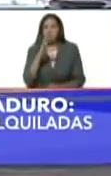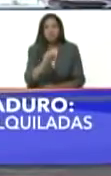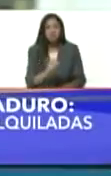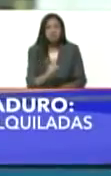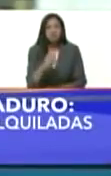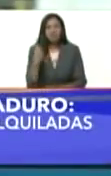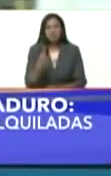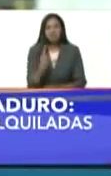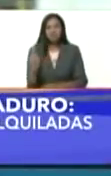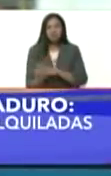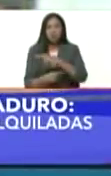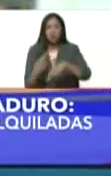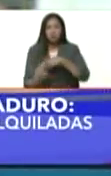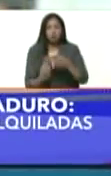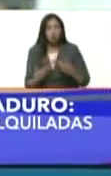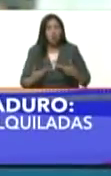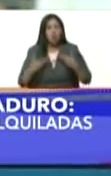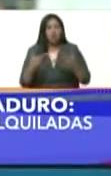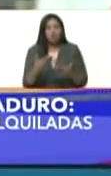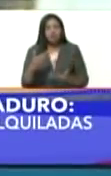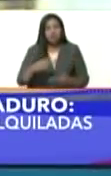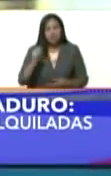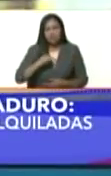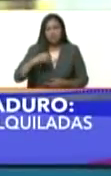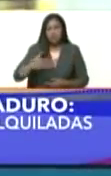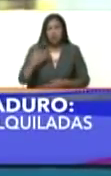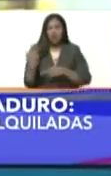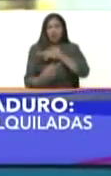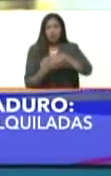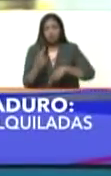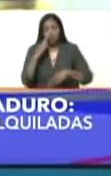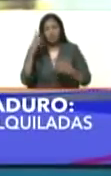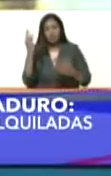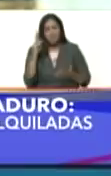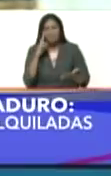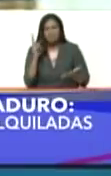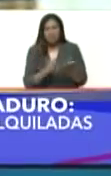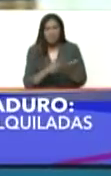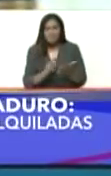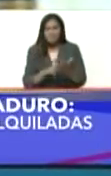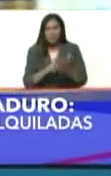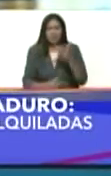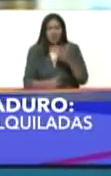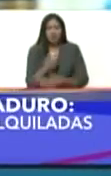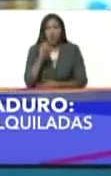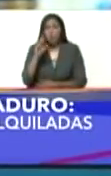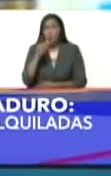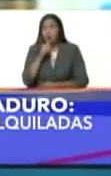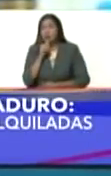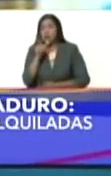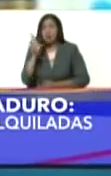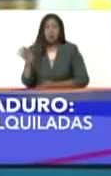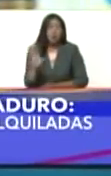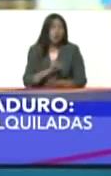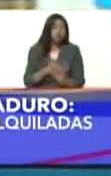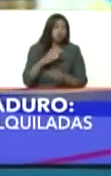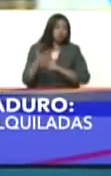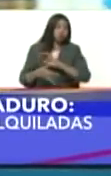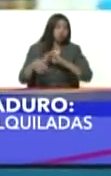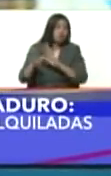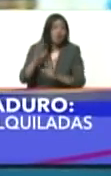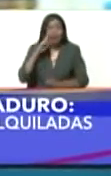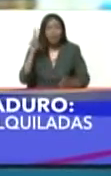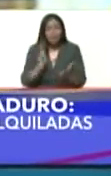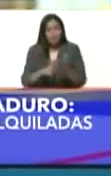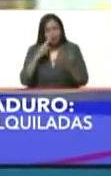socialista, bolivariana y cristiana es posible. Es la verdad verdadera. Duélale a quien le duela, es la verdad,